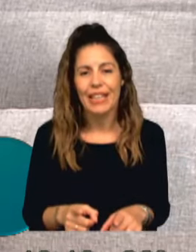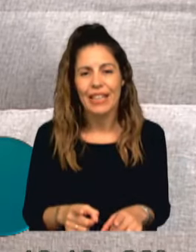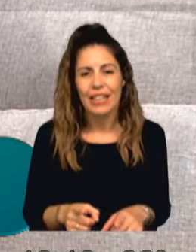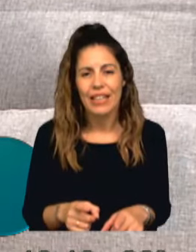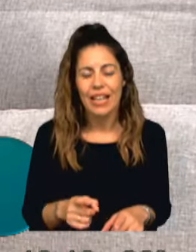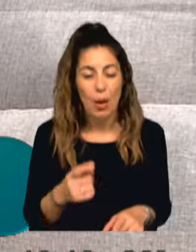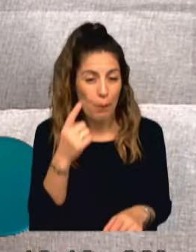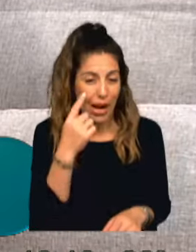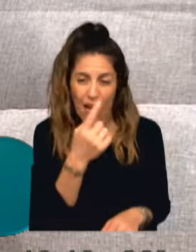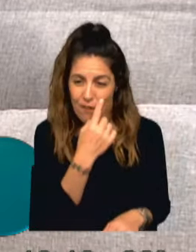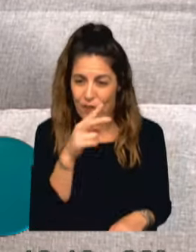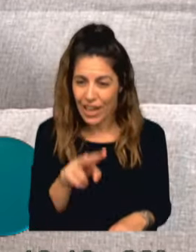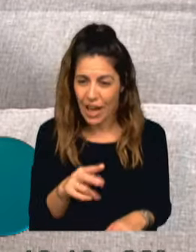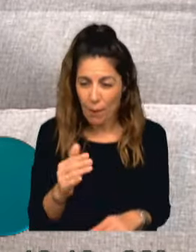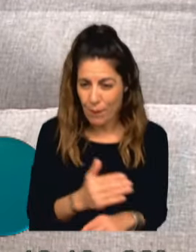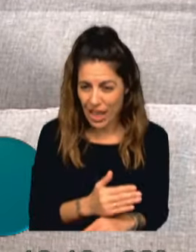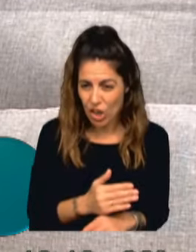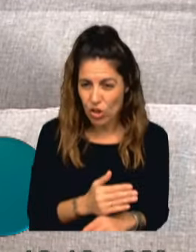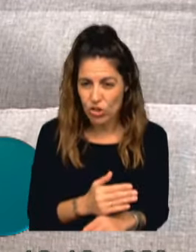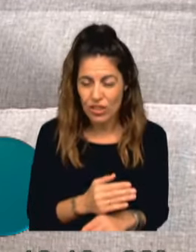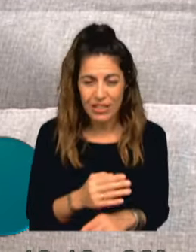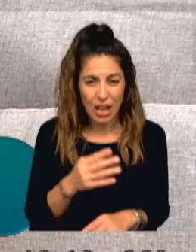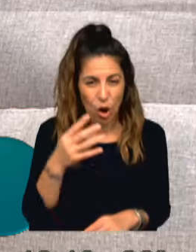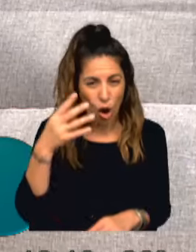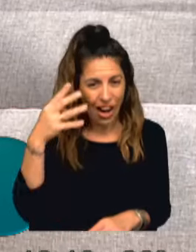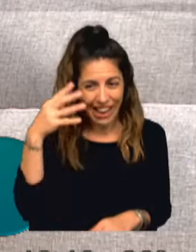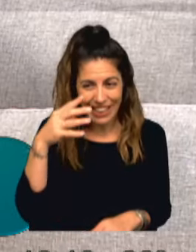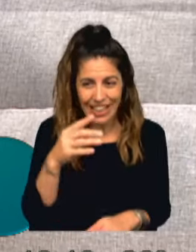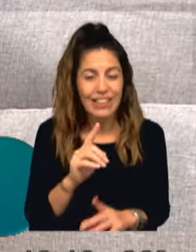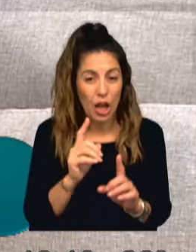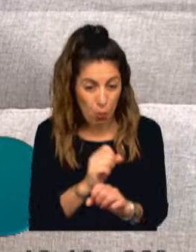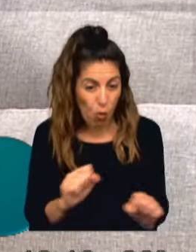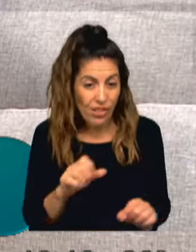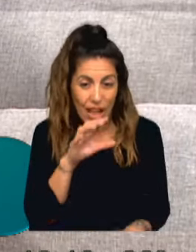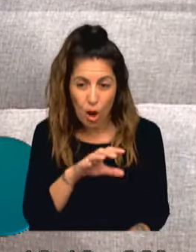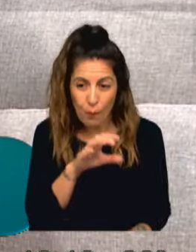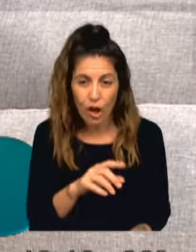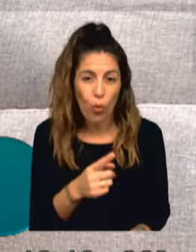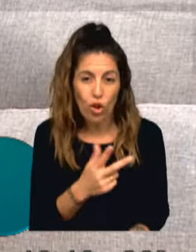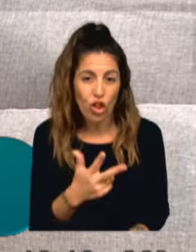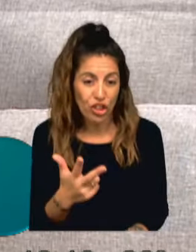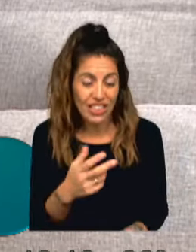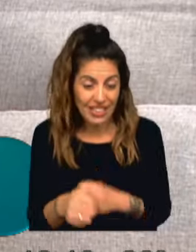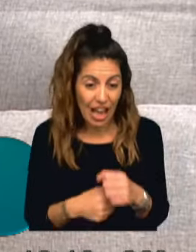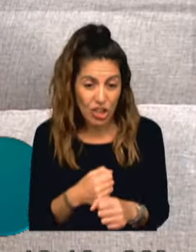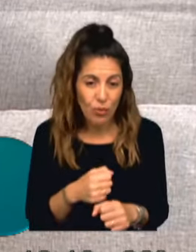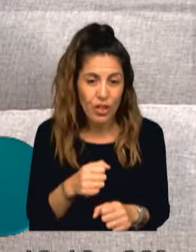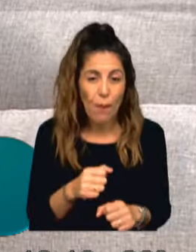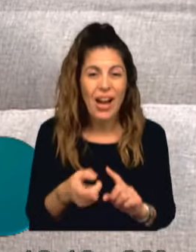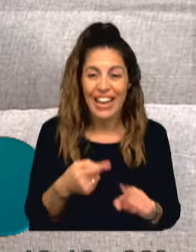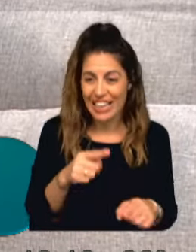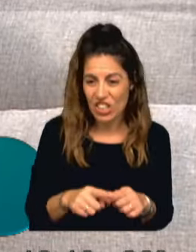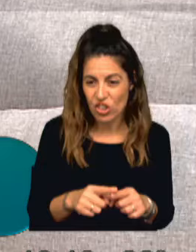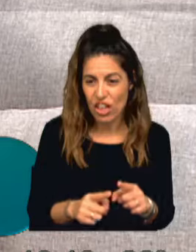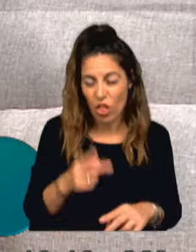en la cornia que en realidad tienen que ver con ciertas catarata que no están exentos los perros de un 2 3 años de tenerla pero eso ya está más relacionado